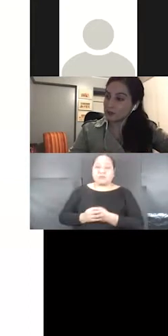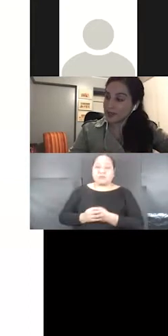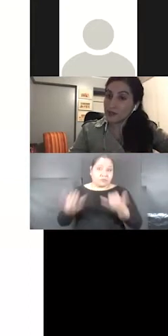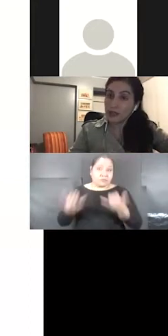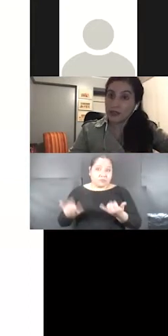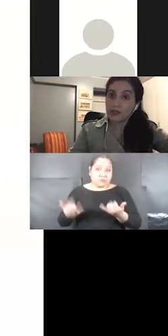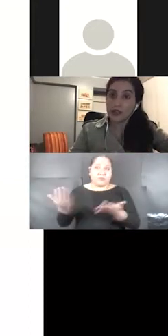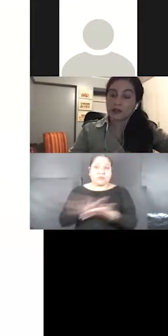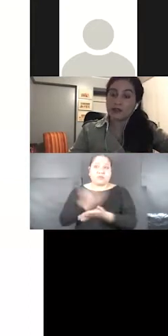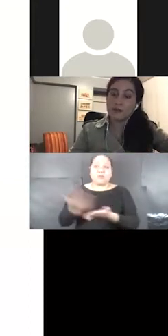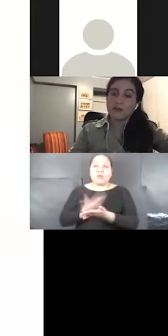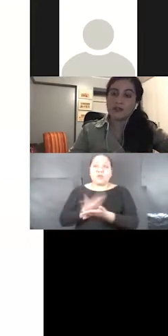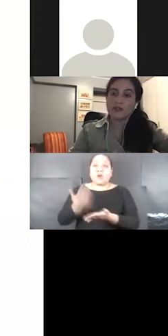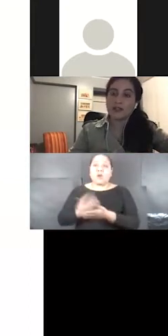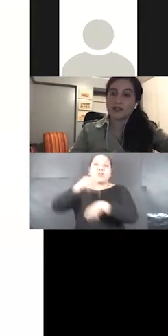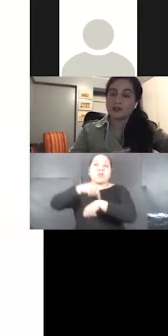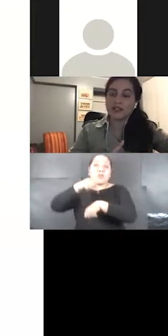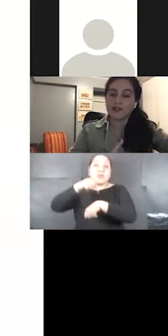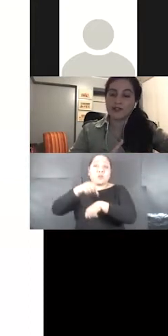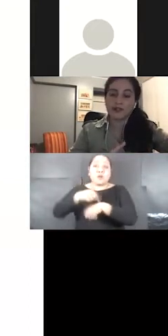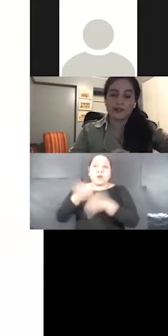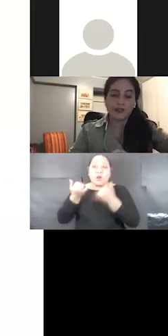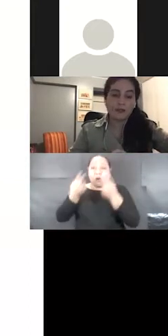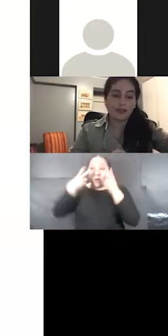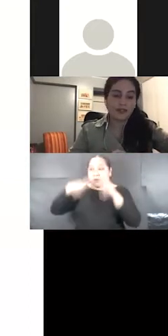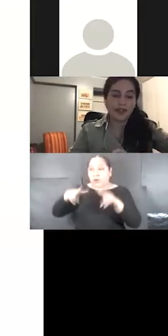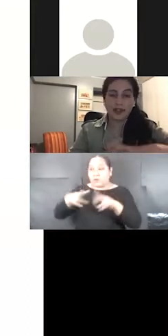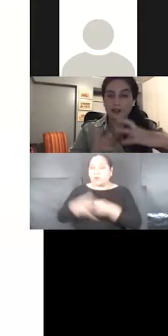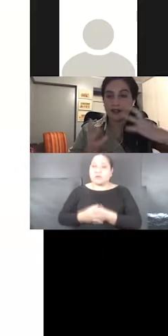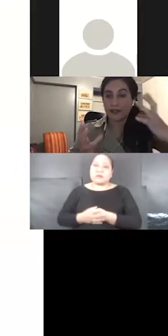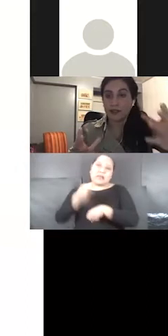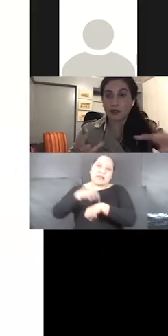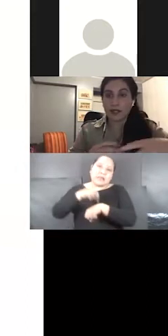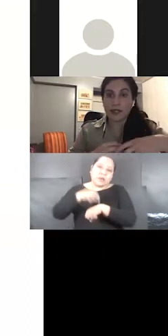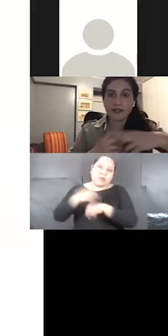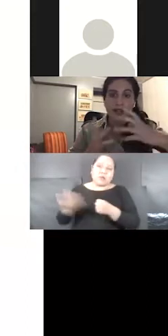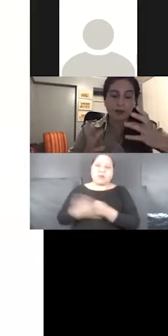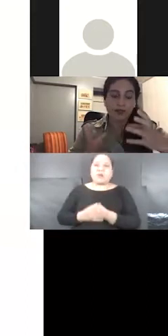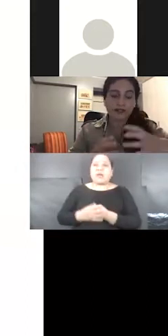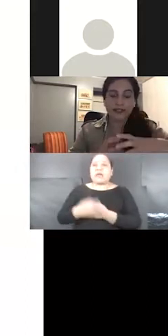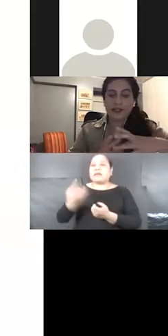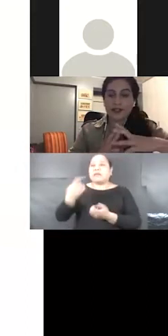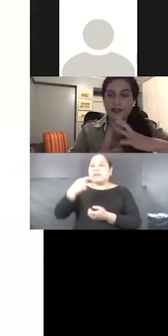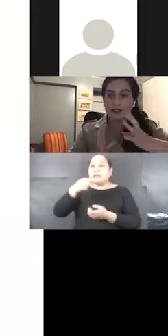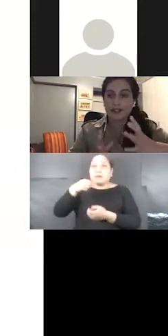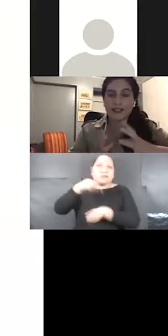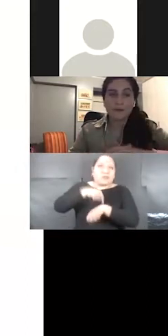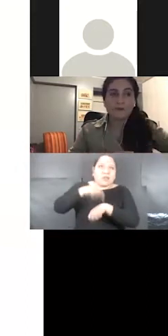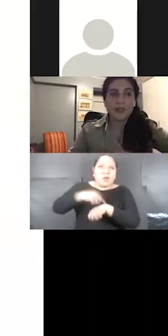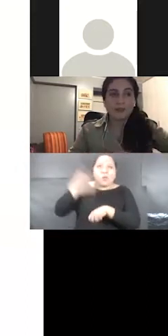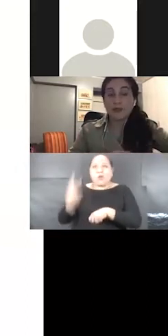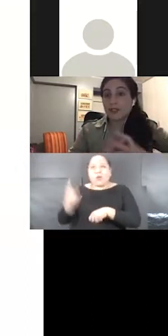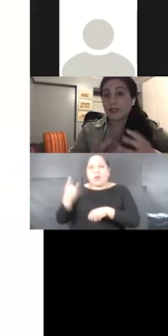nuevo contexto en el que nos encontramos, en el contexto pues el estado de emergencia, la cuarentena,